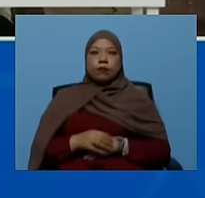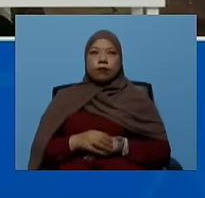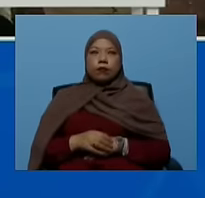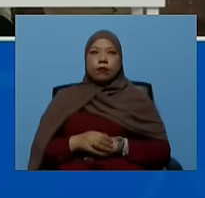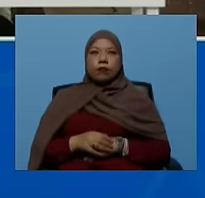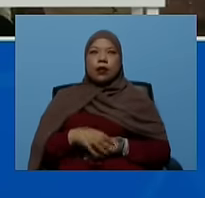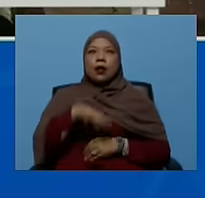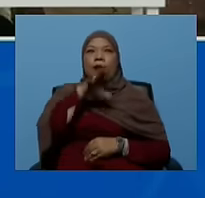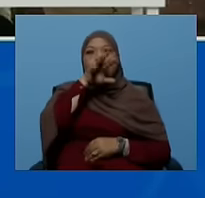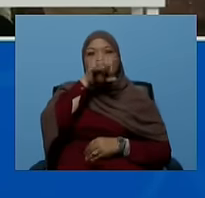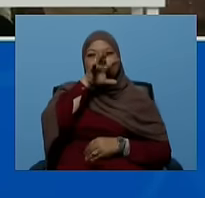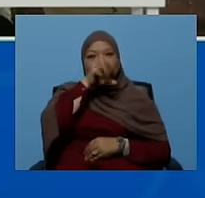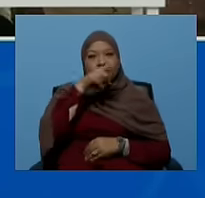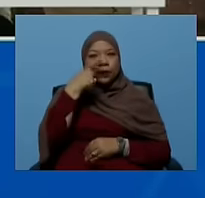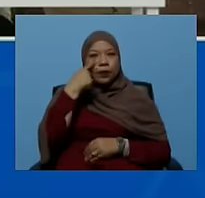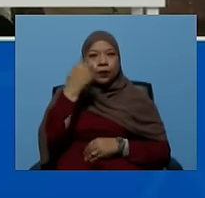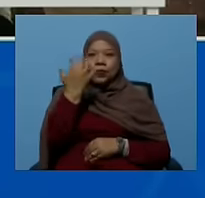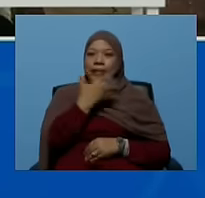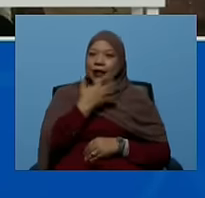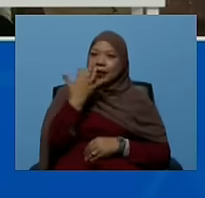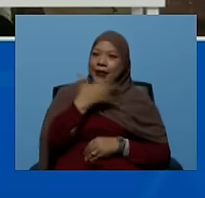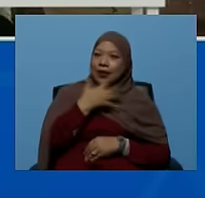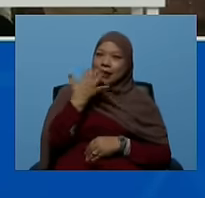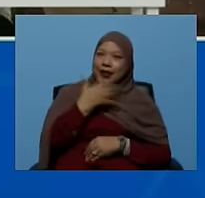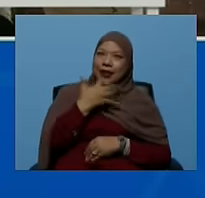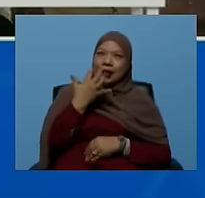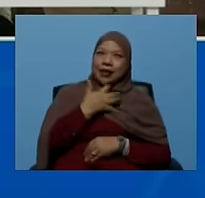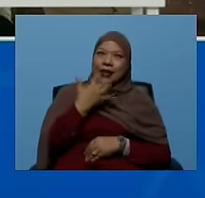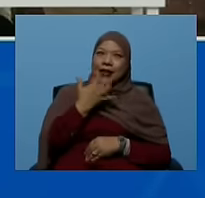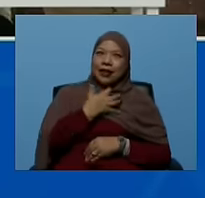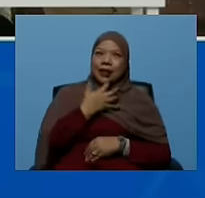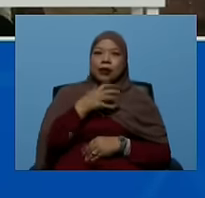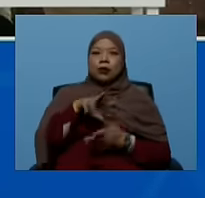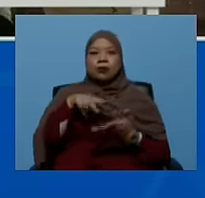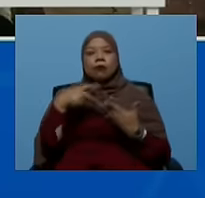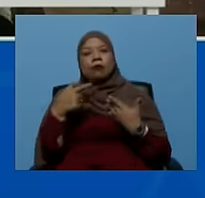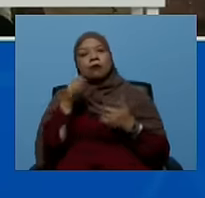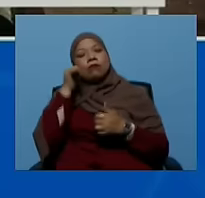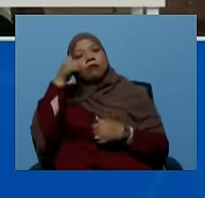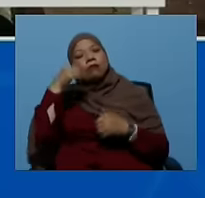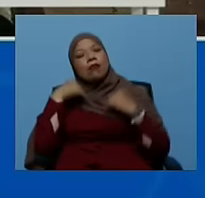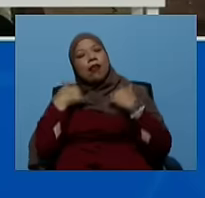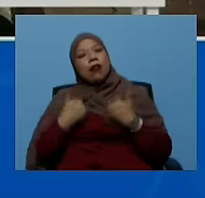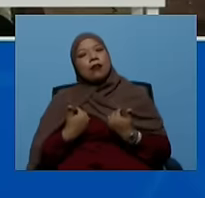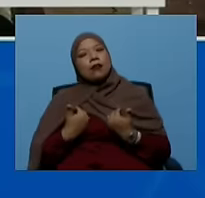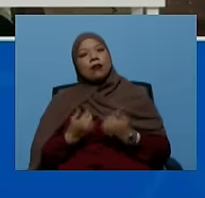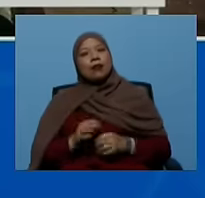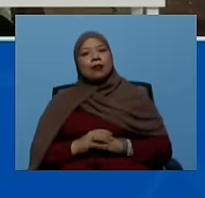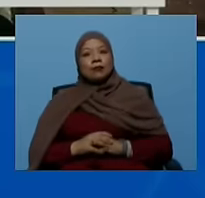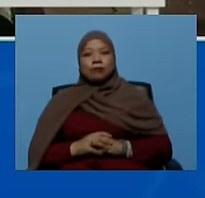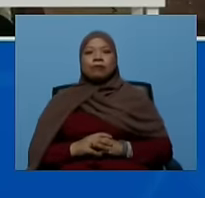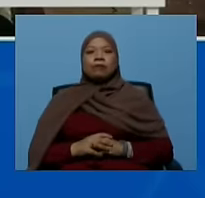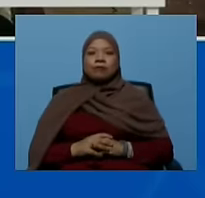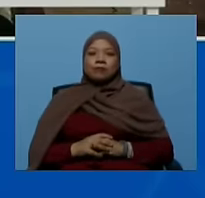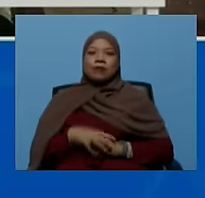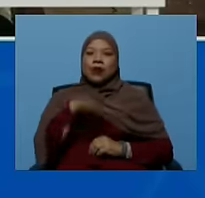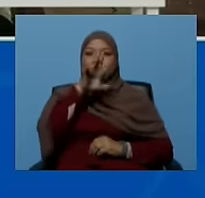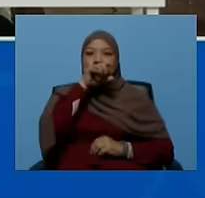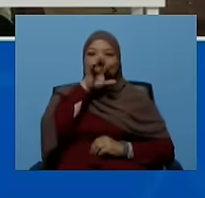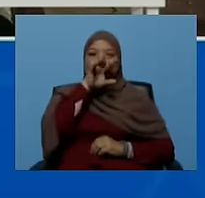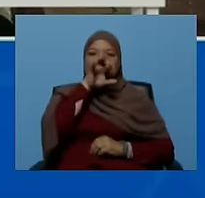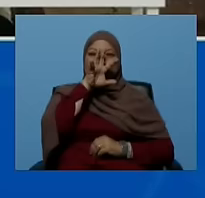perro chicos el perro está en las piernas de ellos es muy importante que el poder